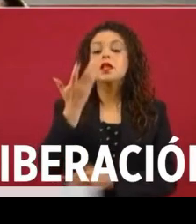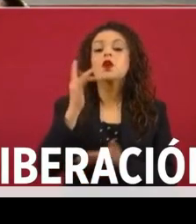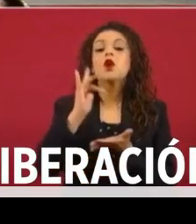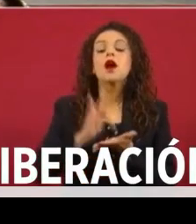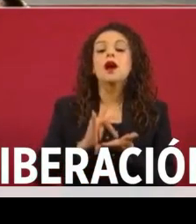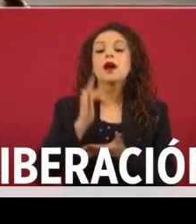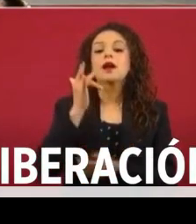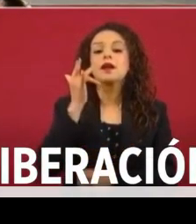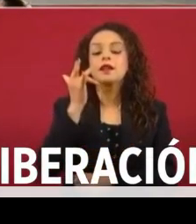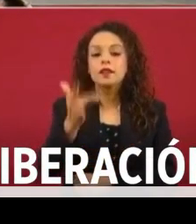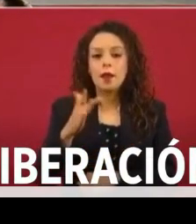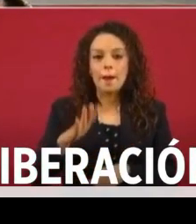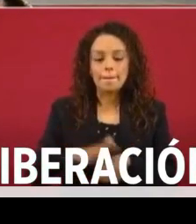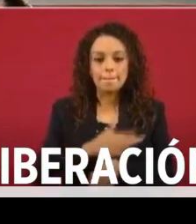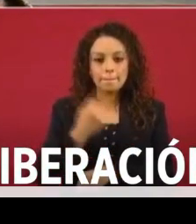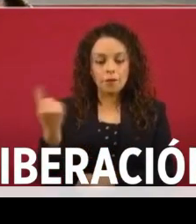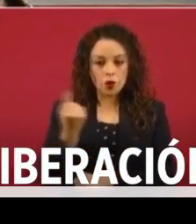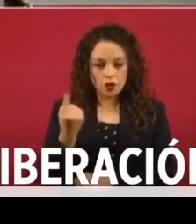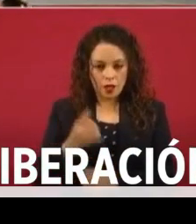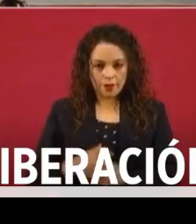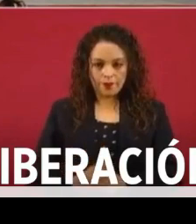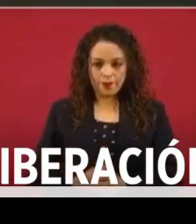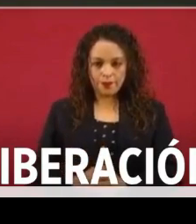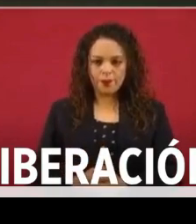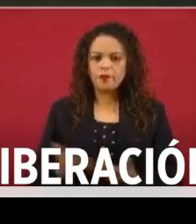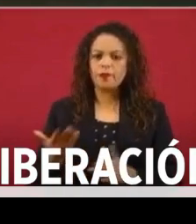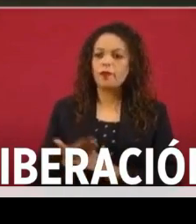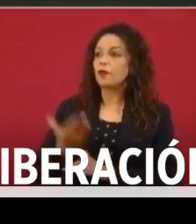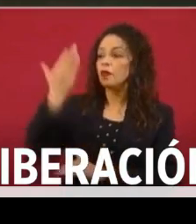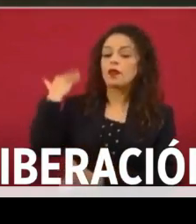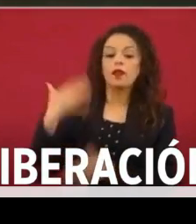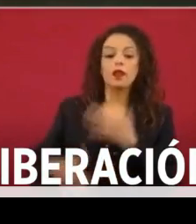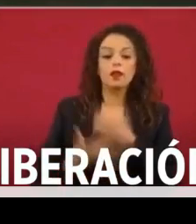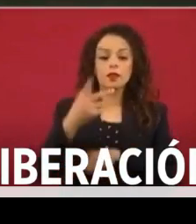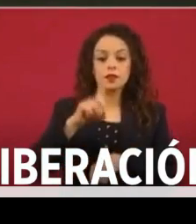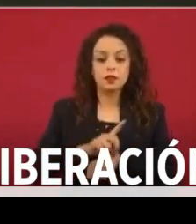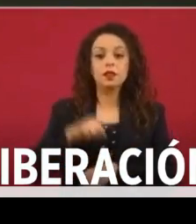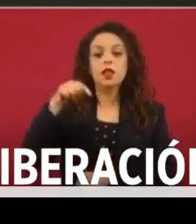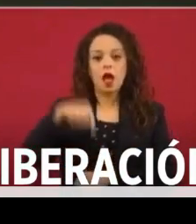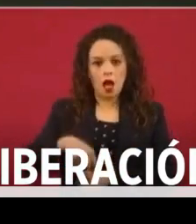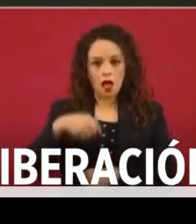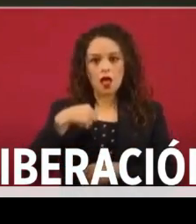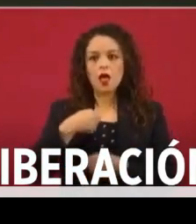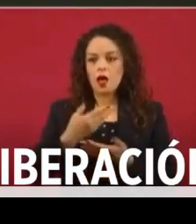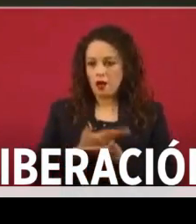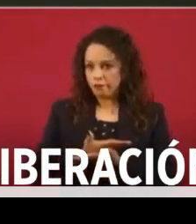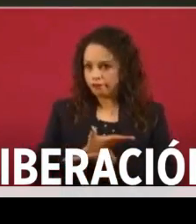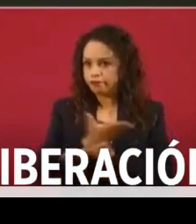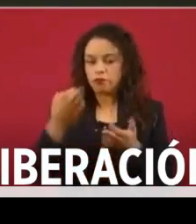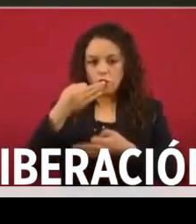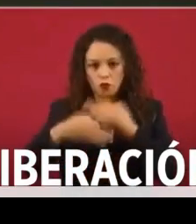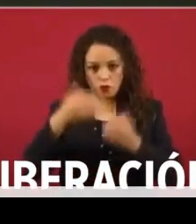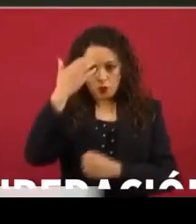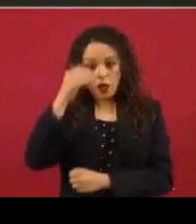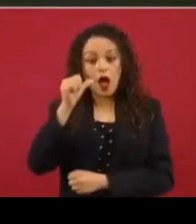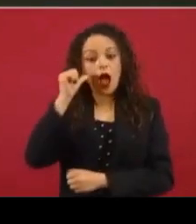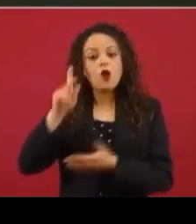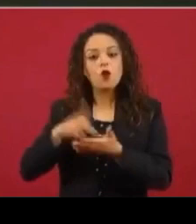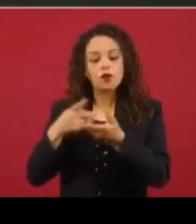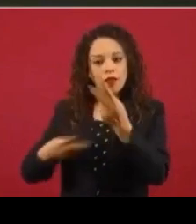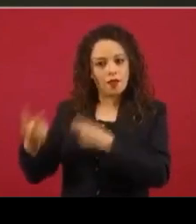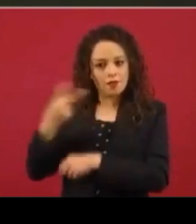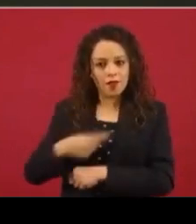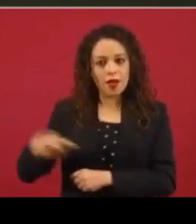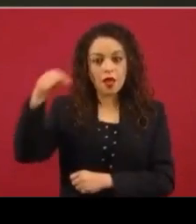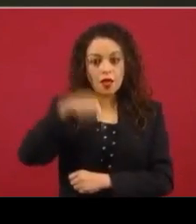porque hoy, hace 15 días expuse públicamente mi caso, ayer estuve de nuevo aquí